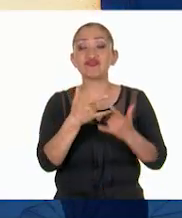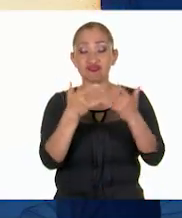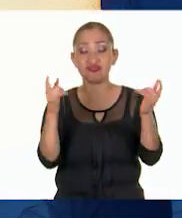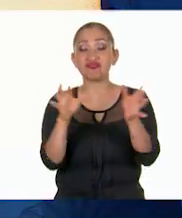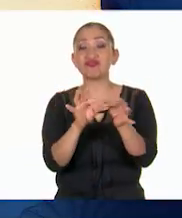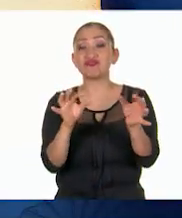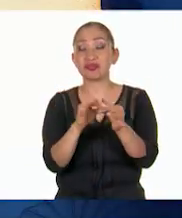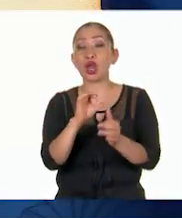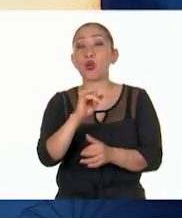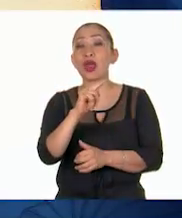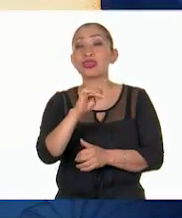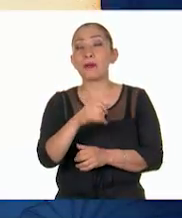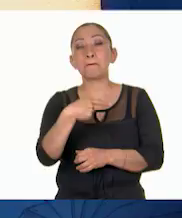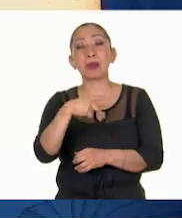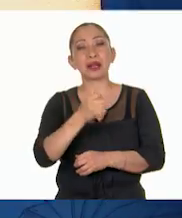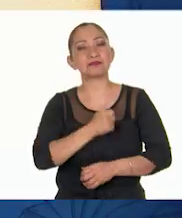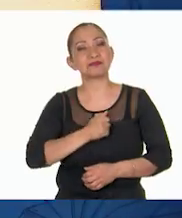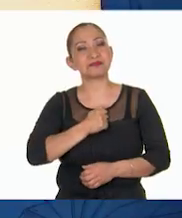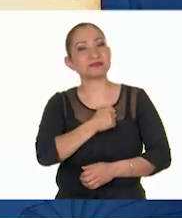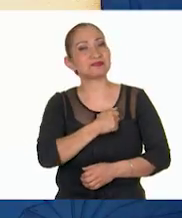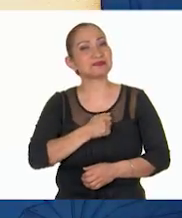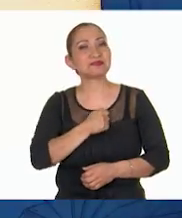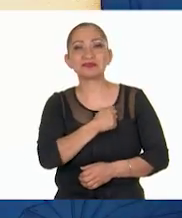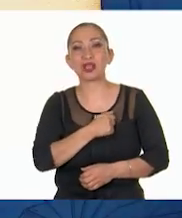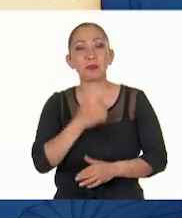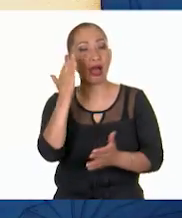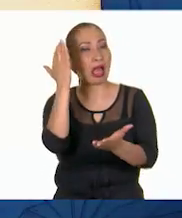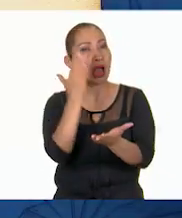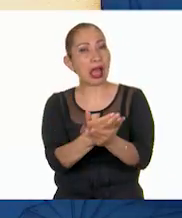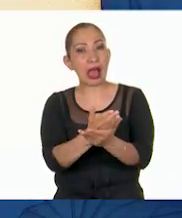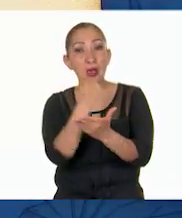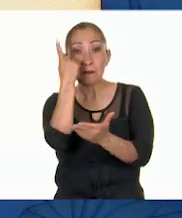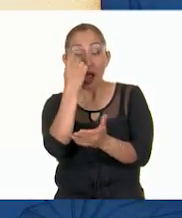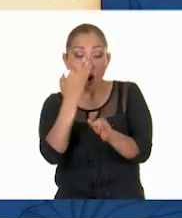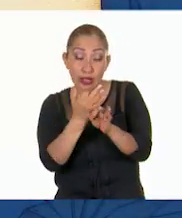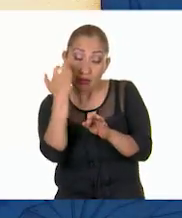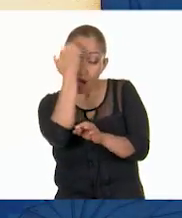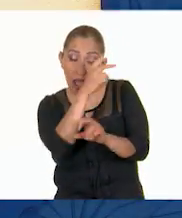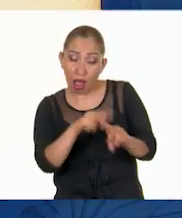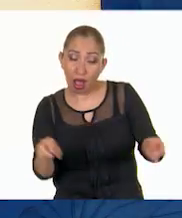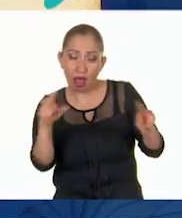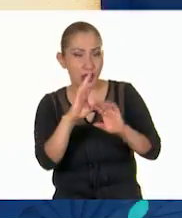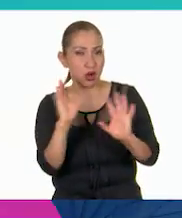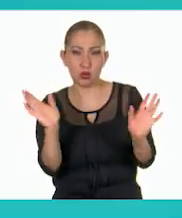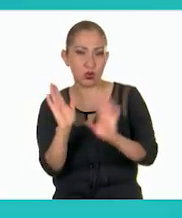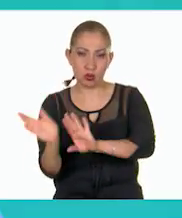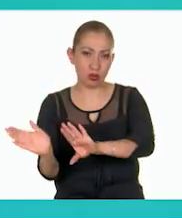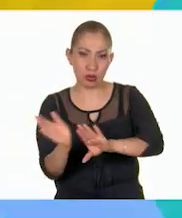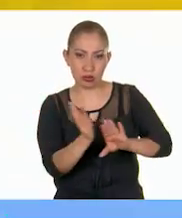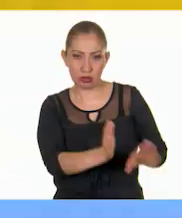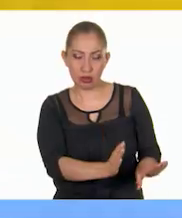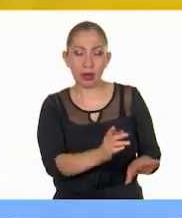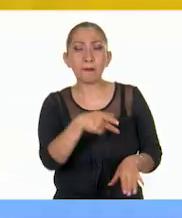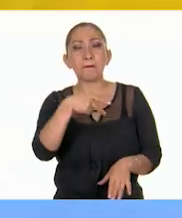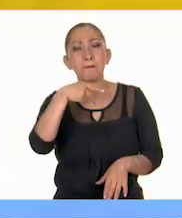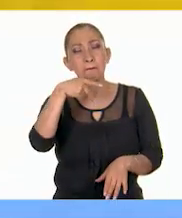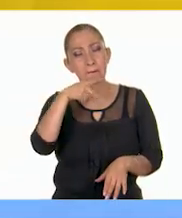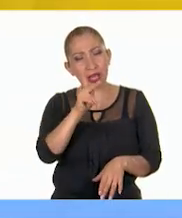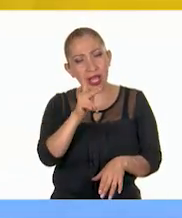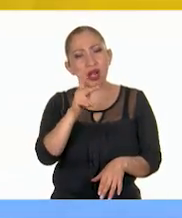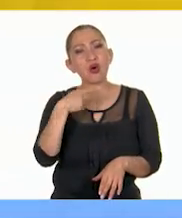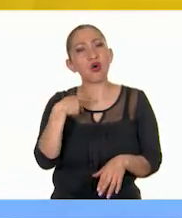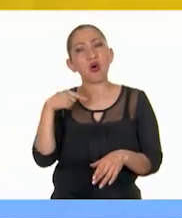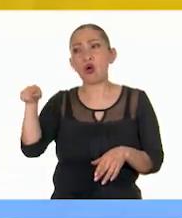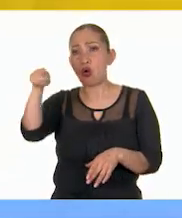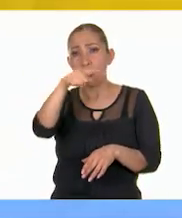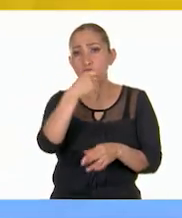María. Desafortunadamente, no nos detendremos ahorita a analizarlo en clase. Sin embargo, tanto